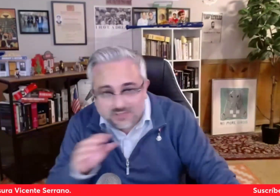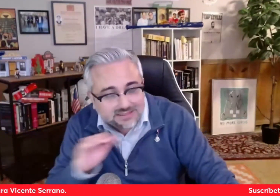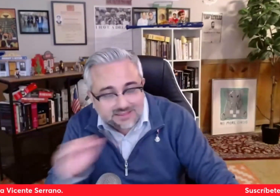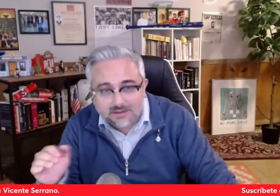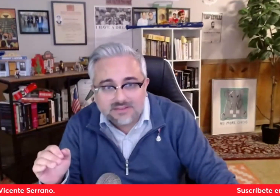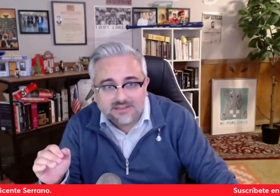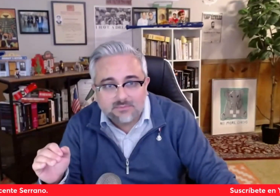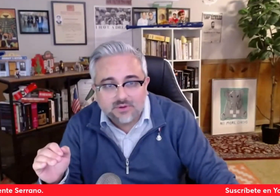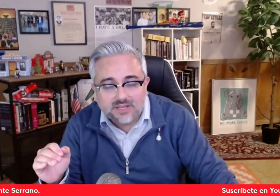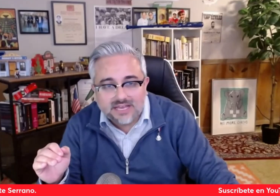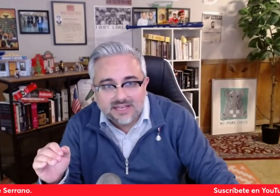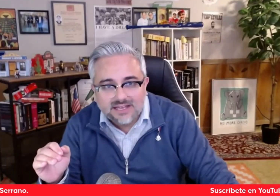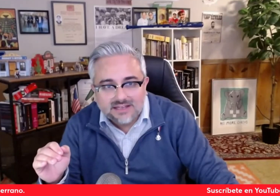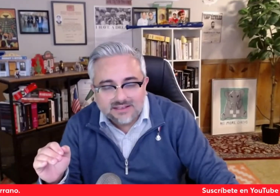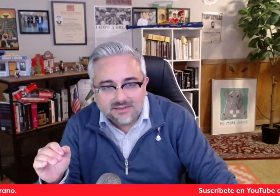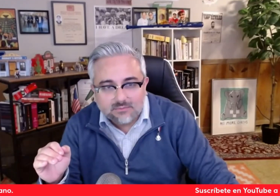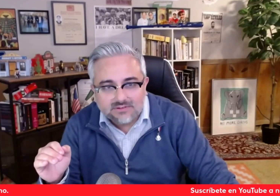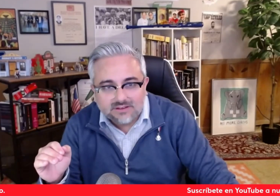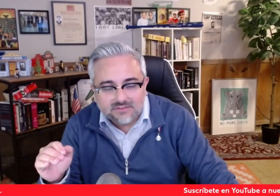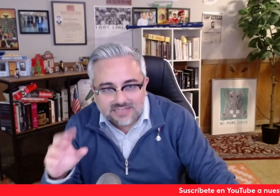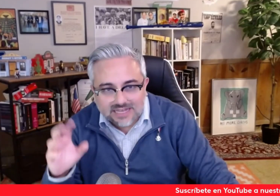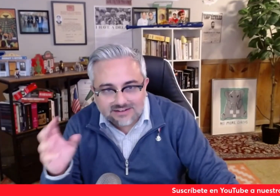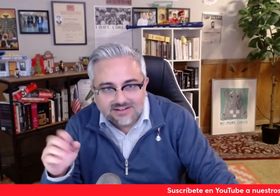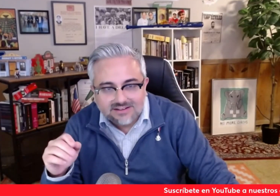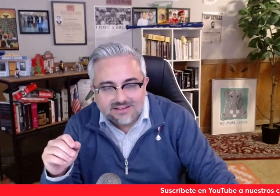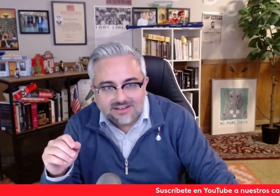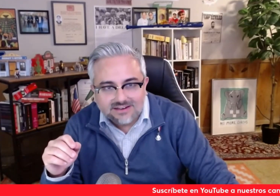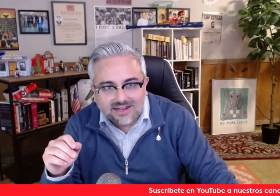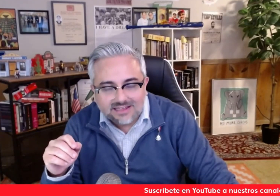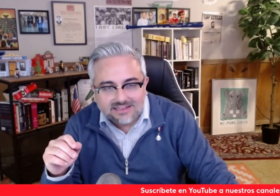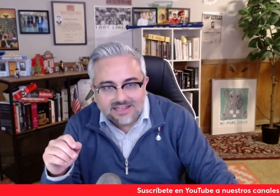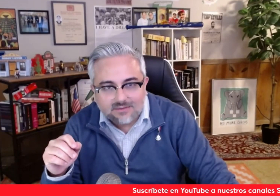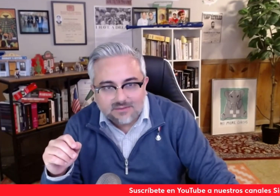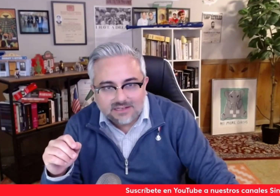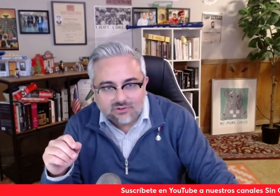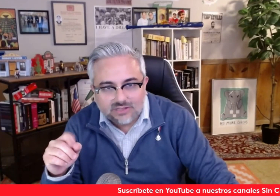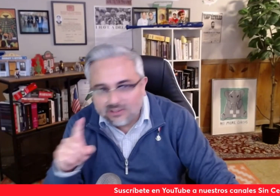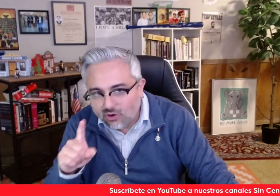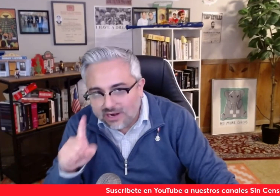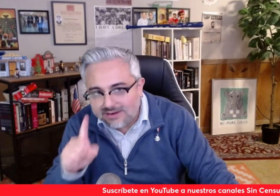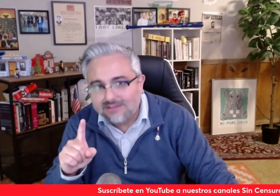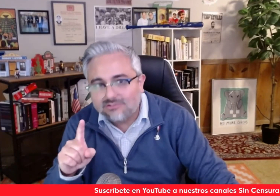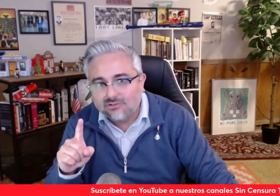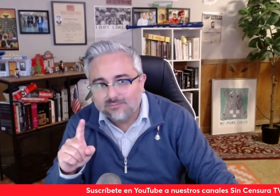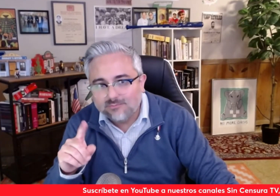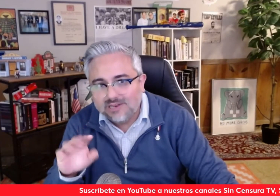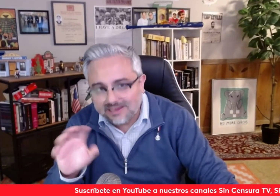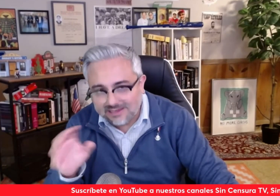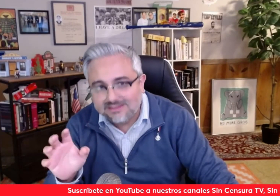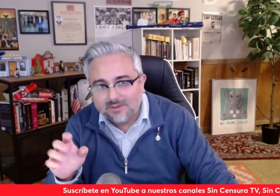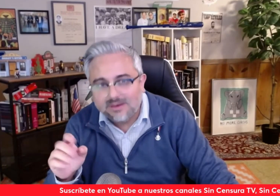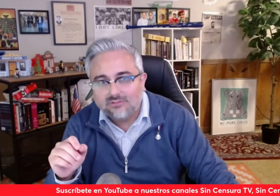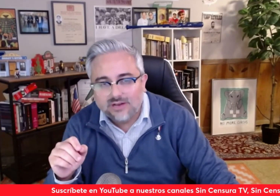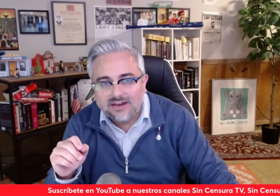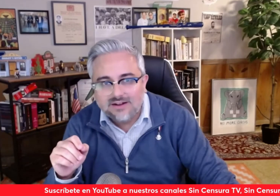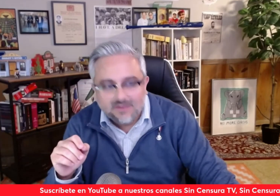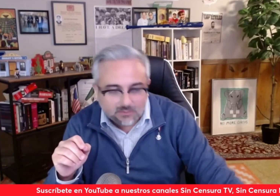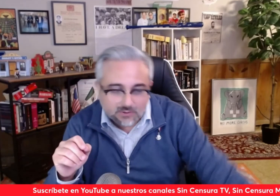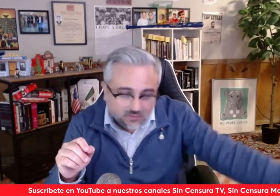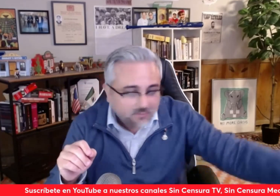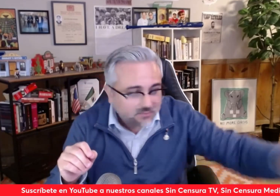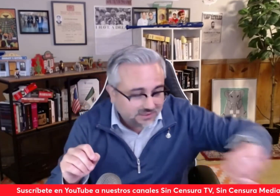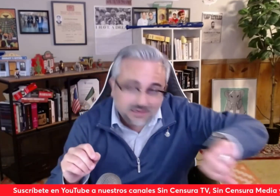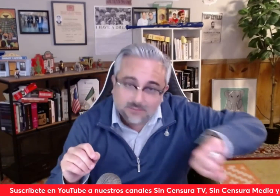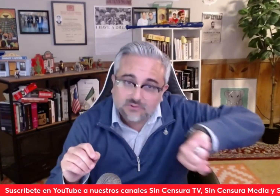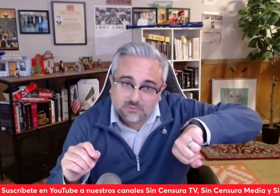que definitivamente podría, pues, afectar la agenda binacional, no la relación, la agenda binacional.